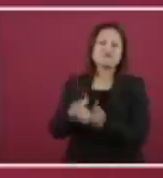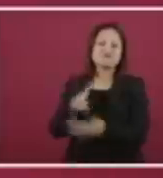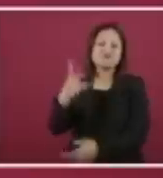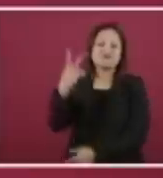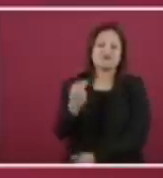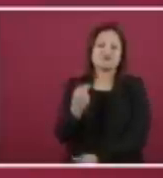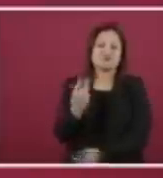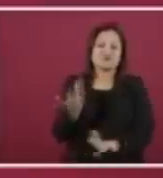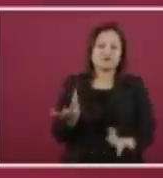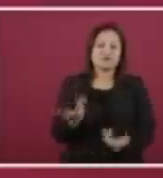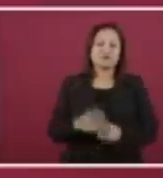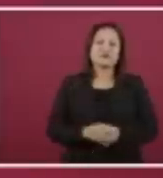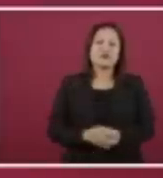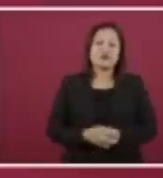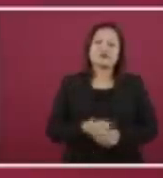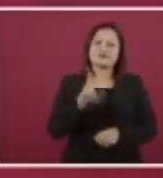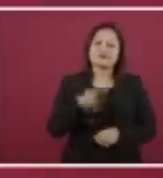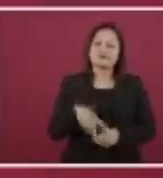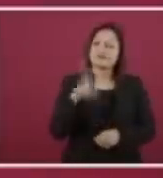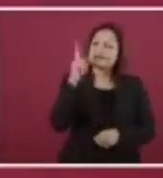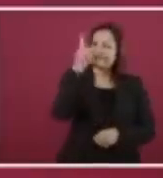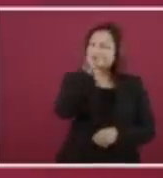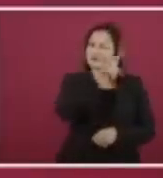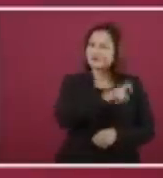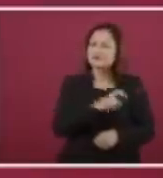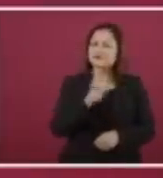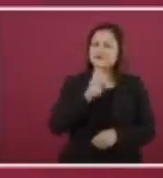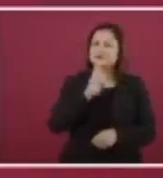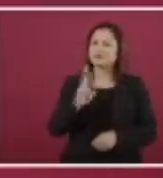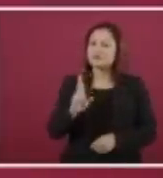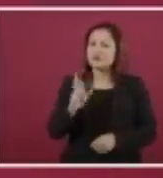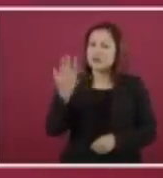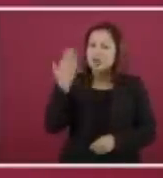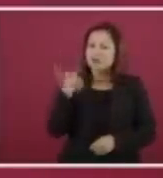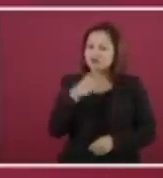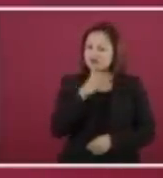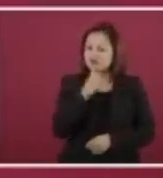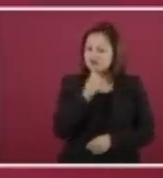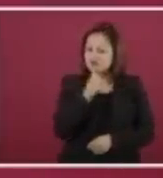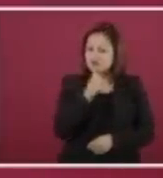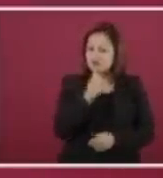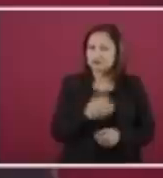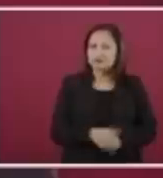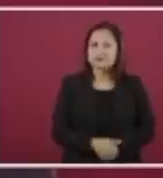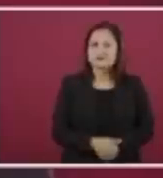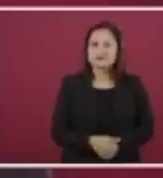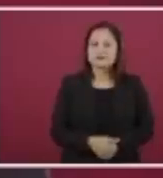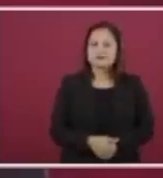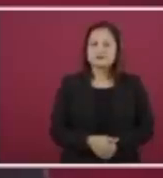no había forma de responder, no